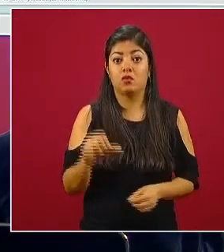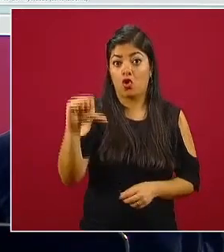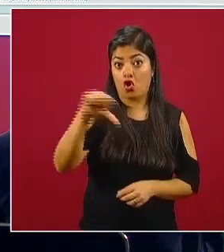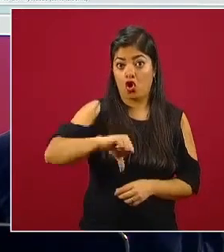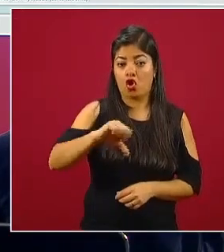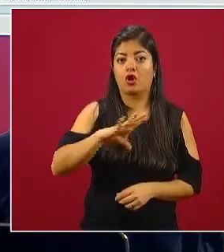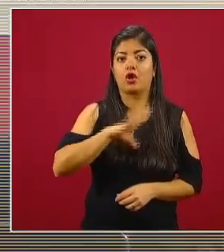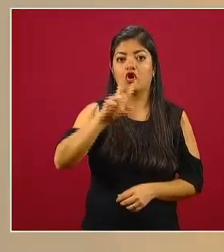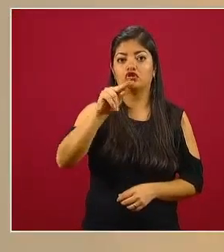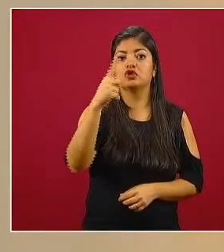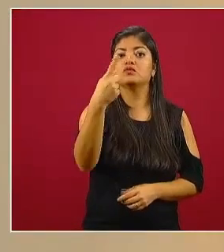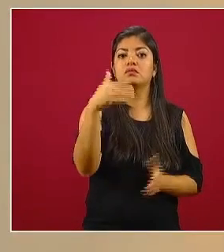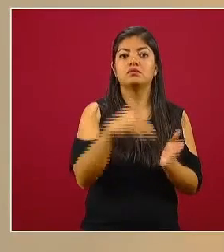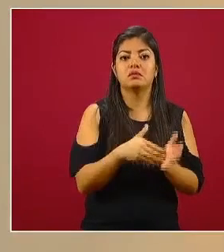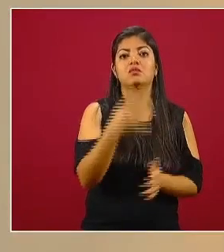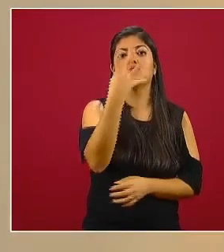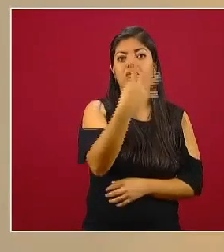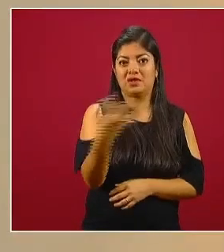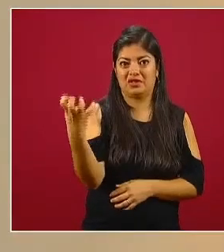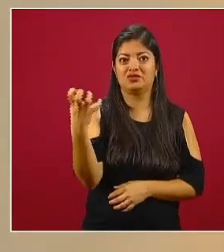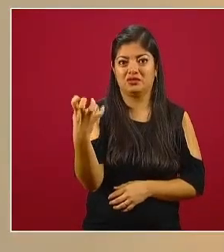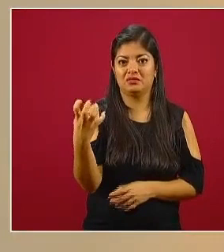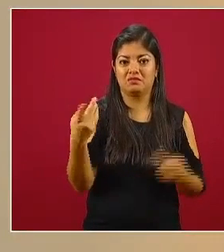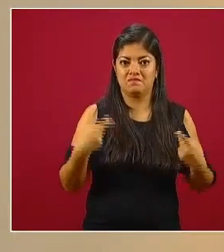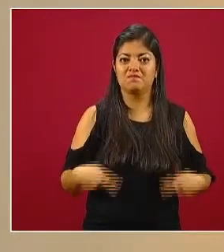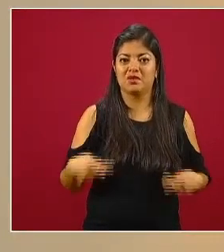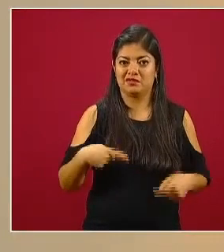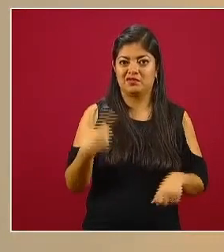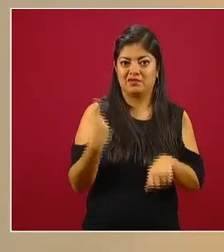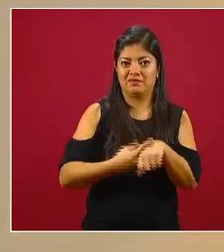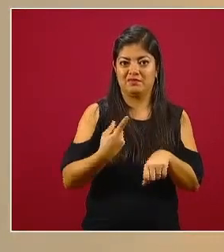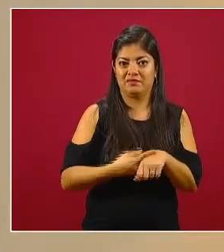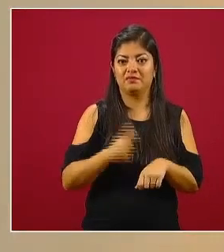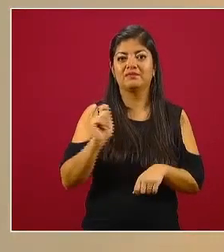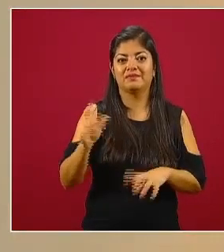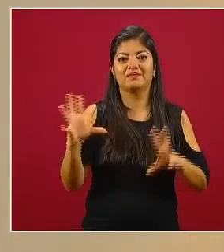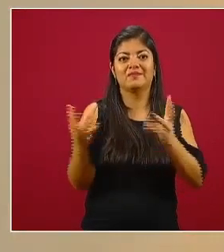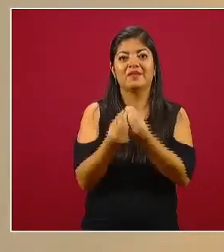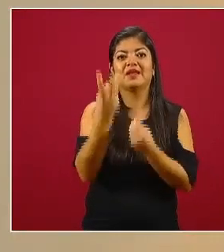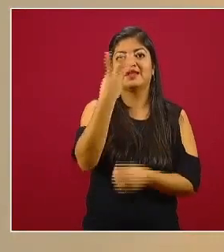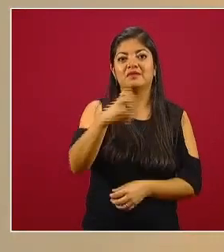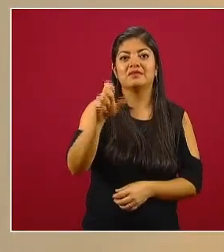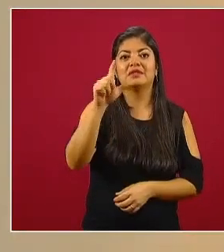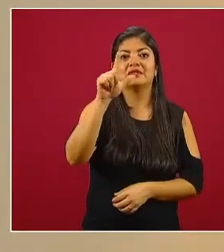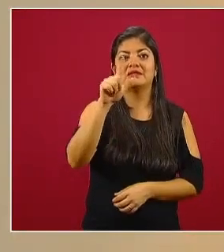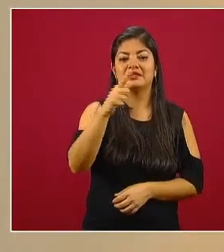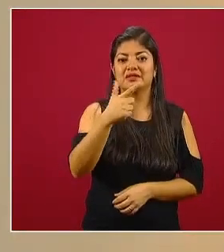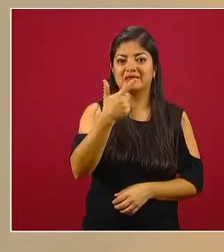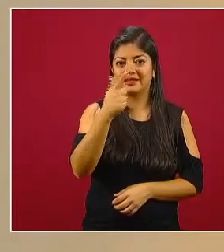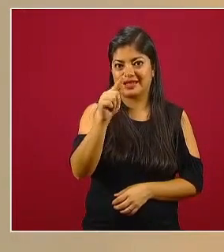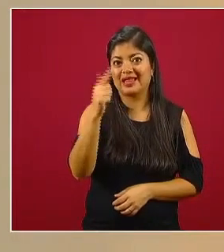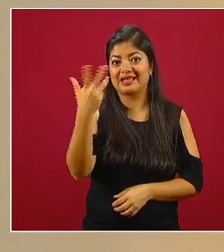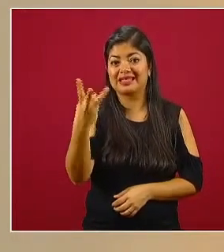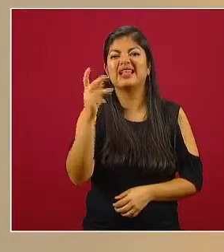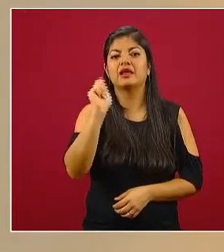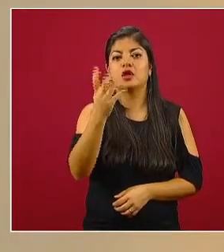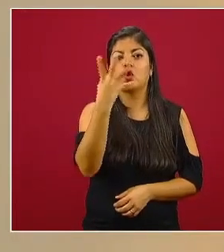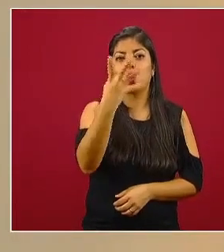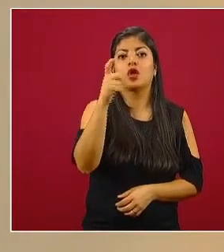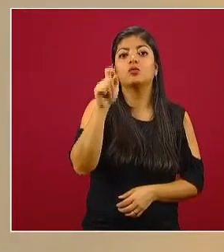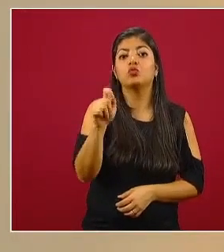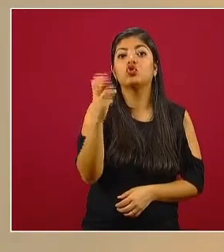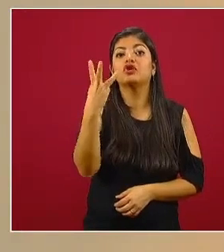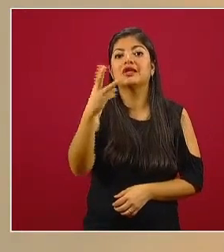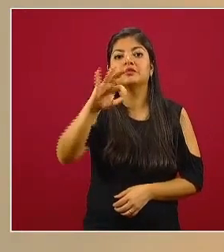tenemos 81.400 casos, porque se sumó 3.377, que representan el